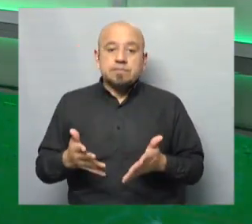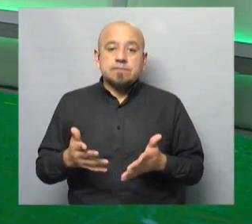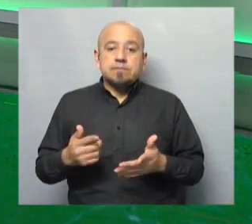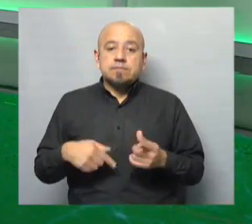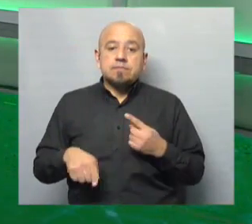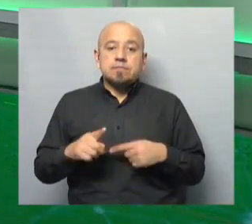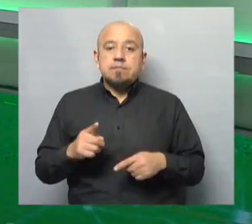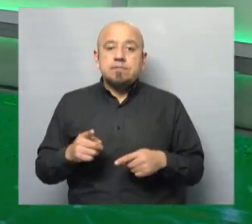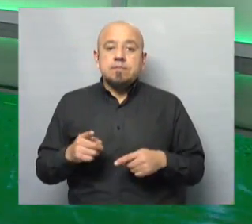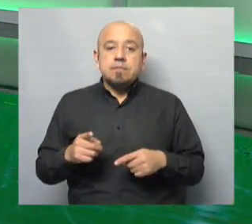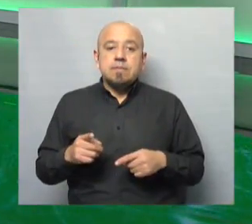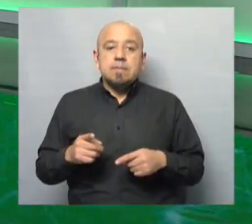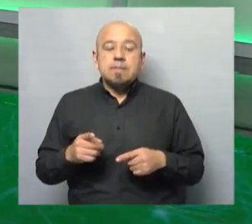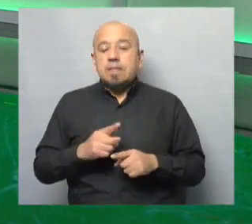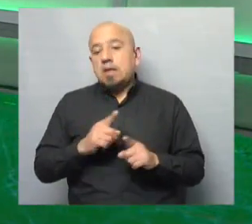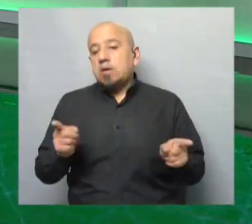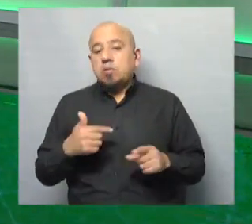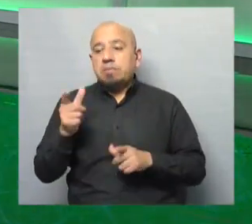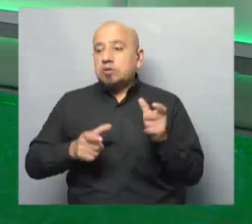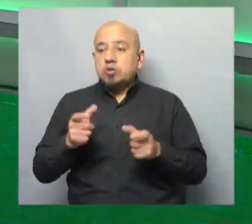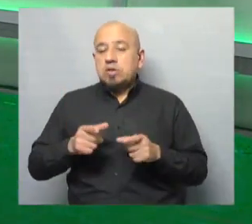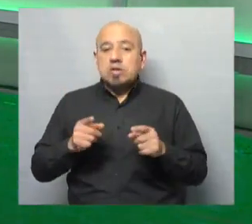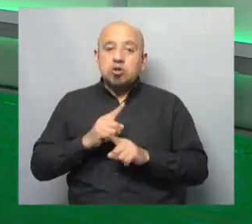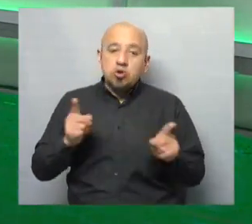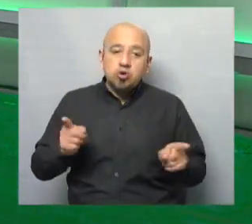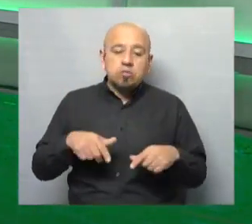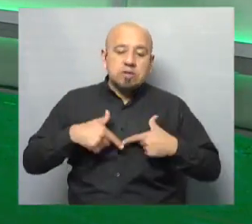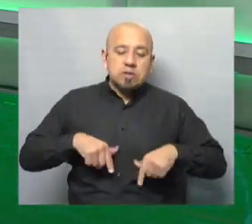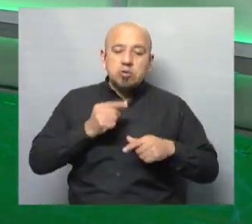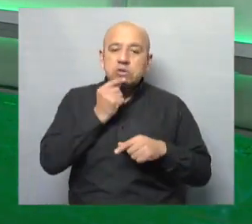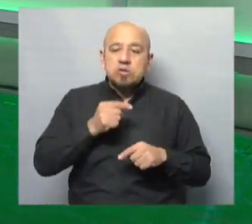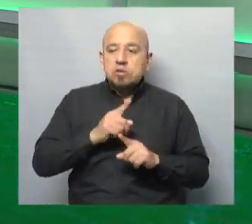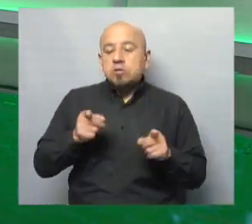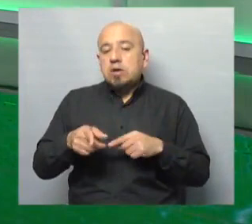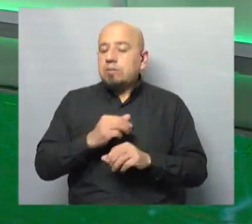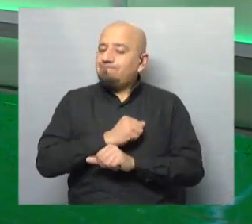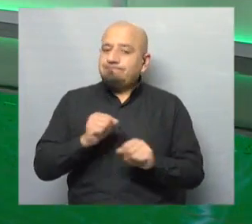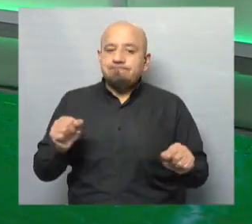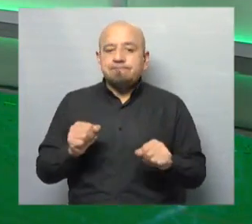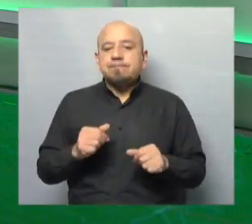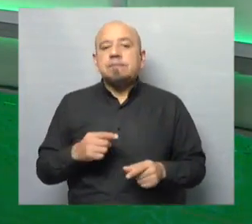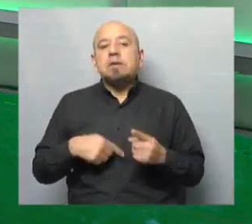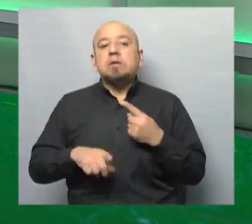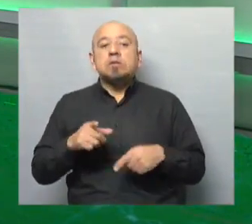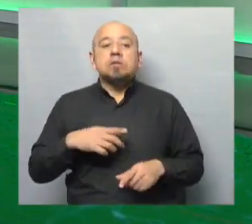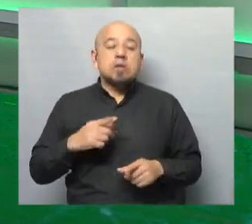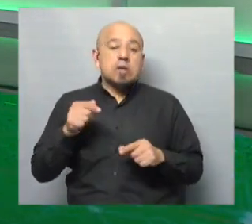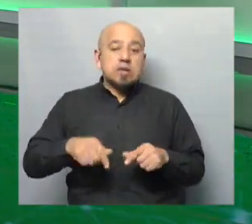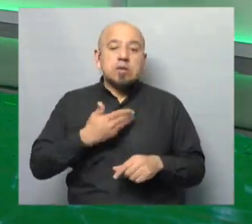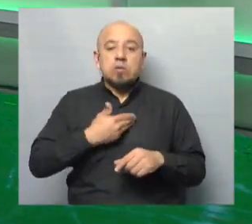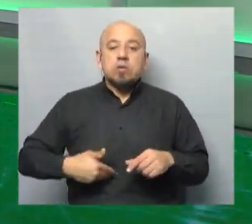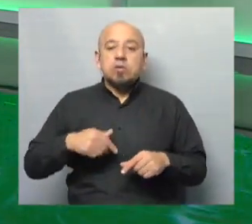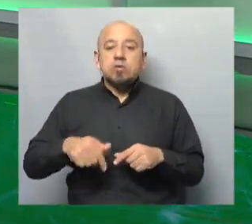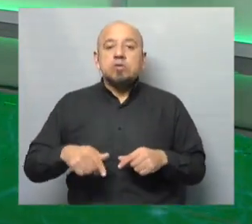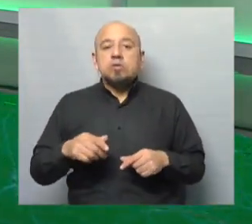polémicos y que no debe atender a civiles claro porque la posibilidad de que hubiera un caso o algún caso en este gobierno estaba